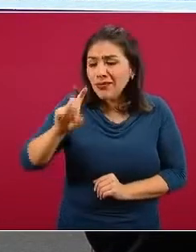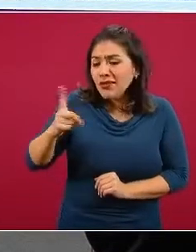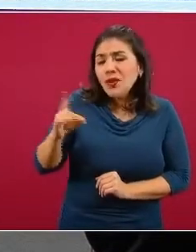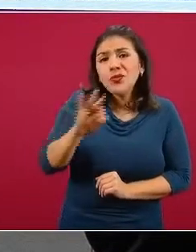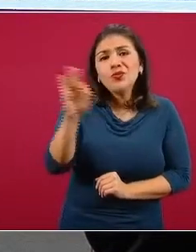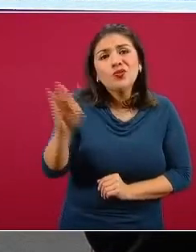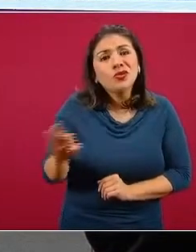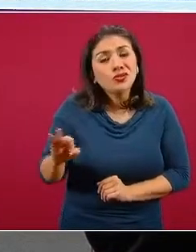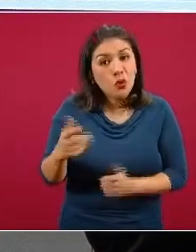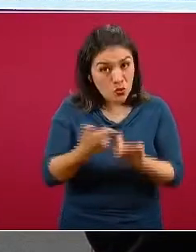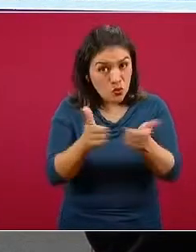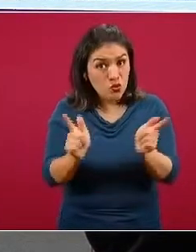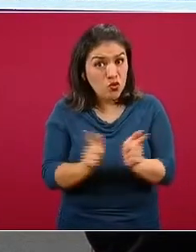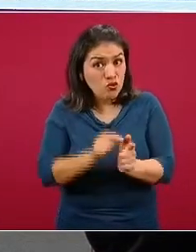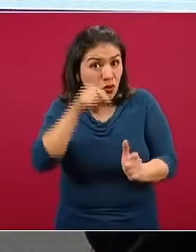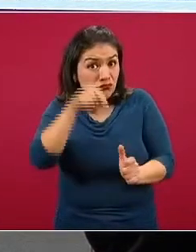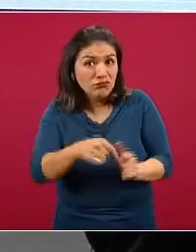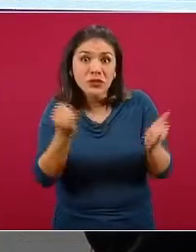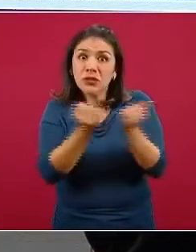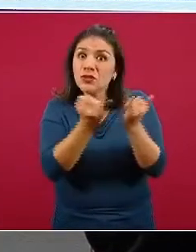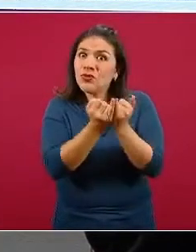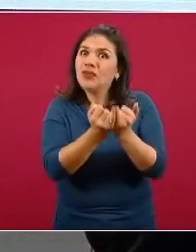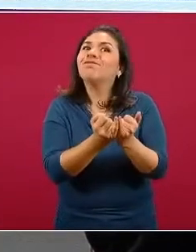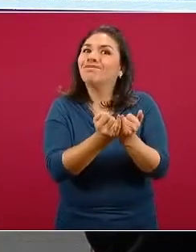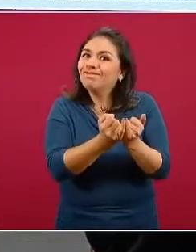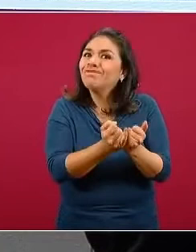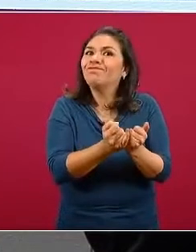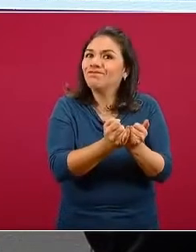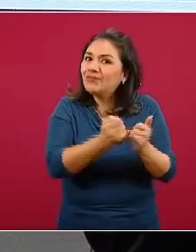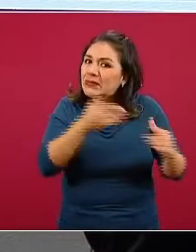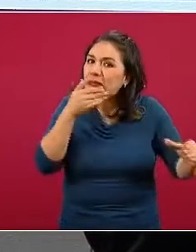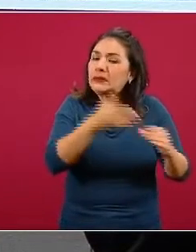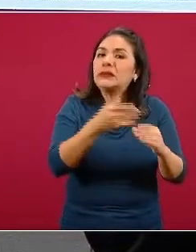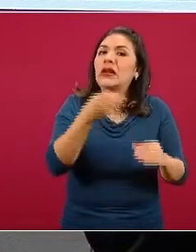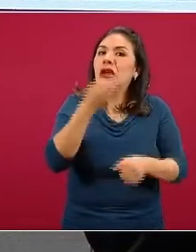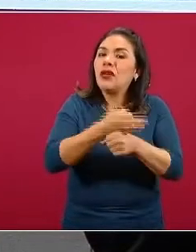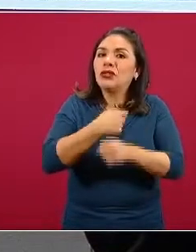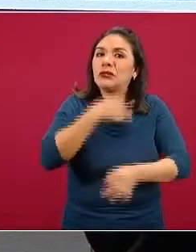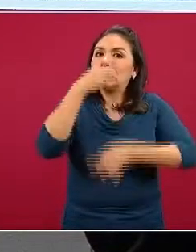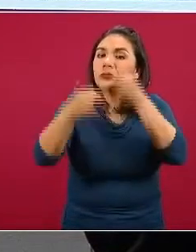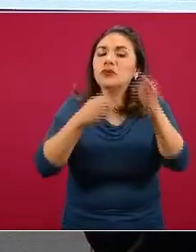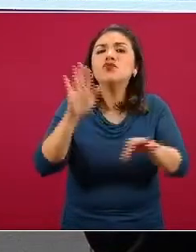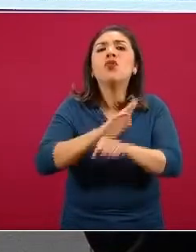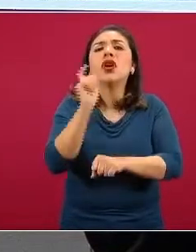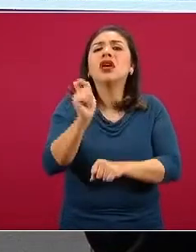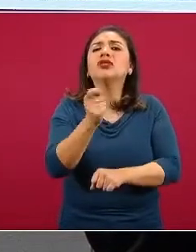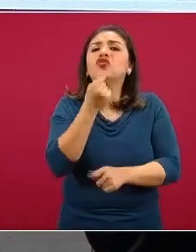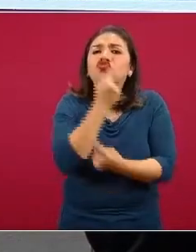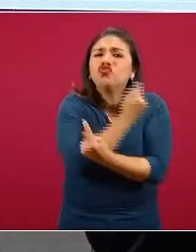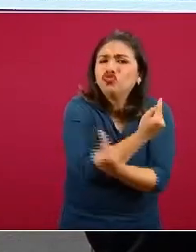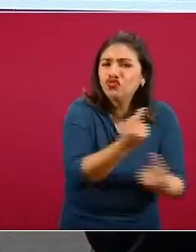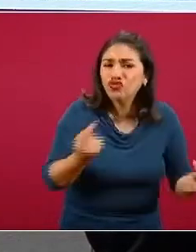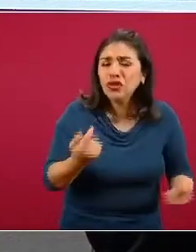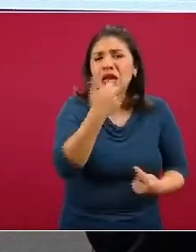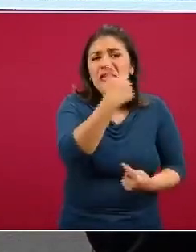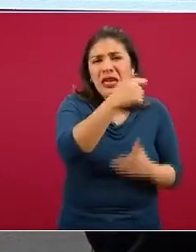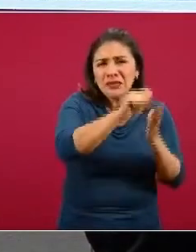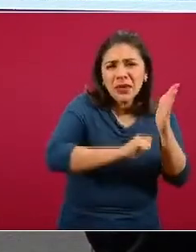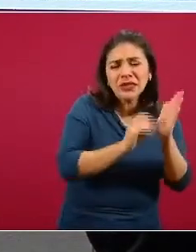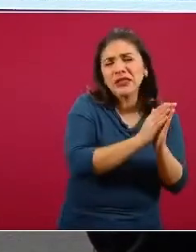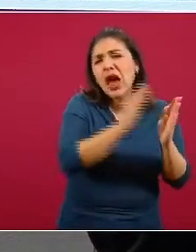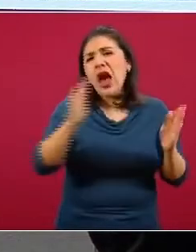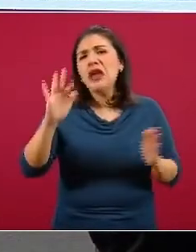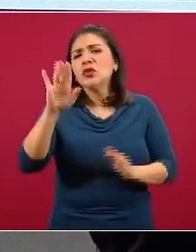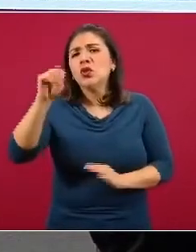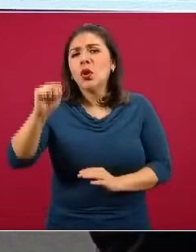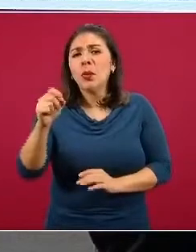31% como grupo de riesgo específico. ¿Y por qué el llamado especial? Porque los pequeñines de 6 a 59 meses no